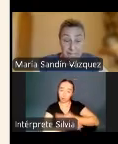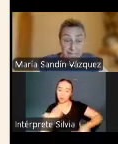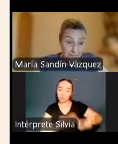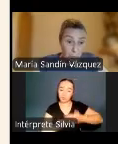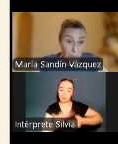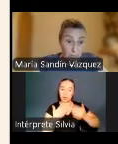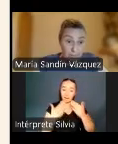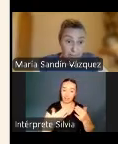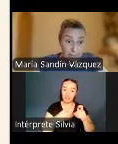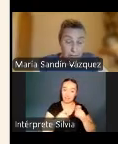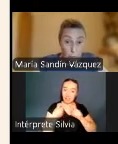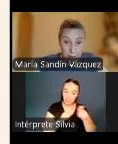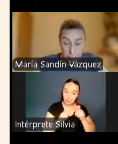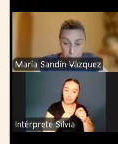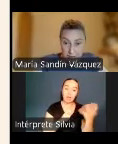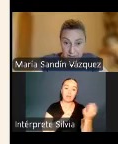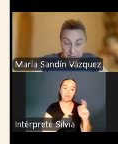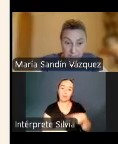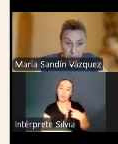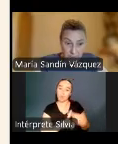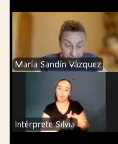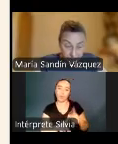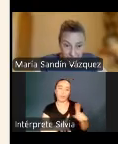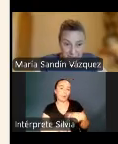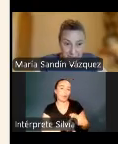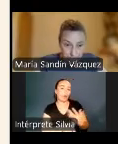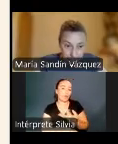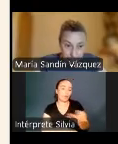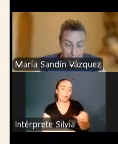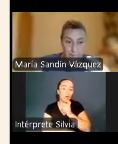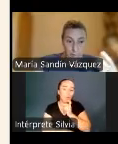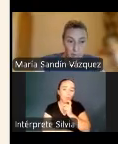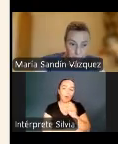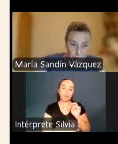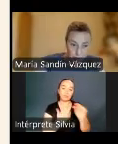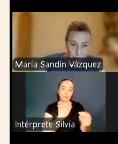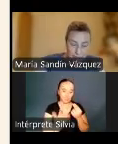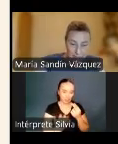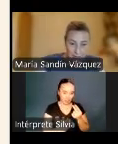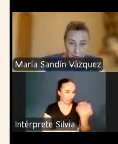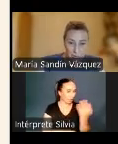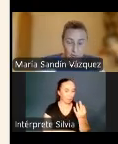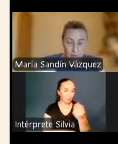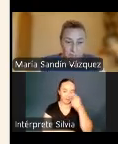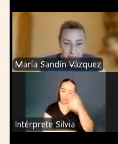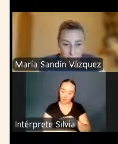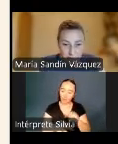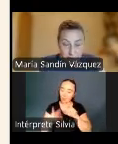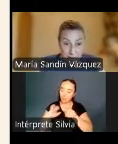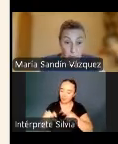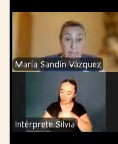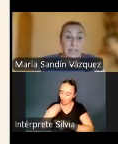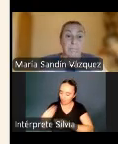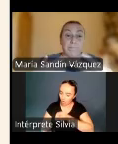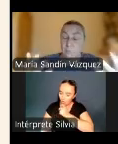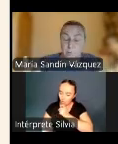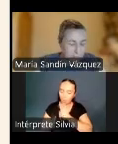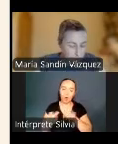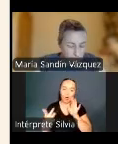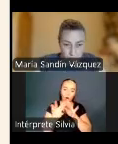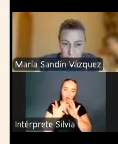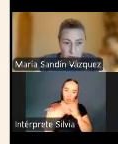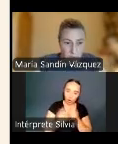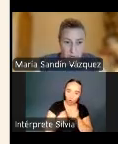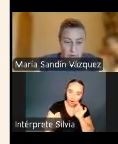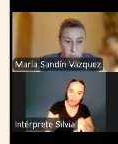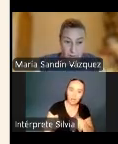entrevistas. Esta devolución, para que sea adecuada, pues tiene que ser transparente, o sea, que se sepa cómo se ha hecho la investigación, con quién se ha contactado, que